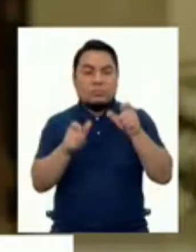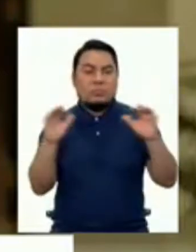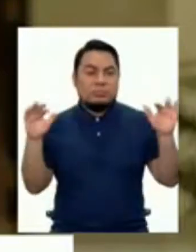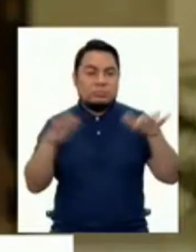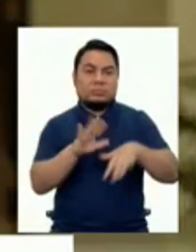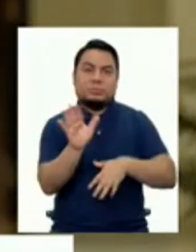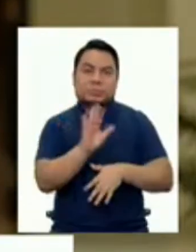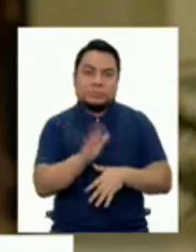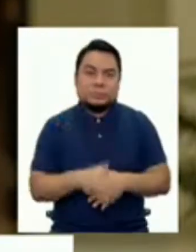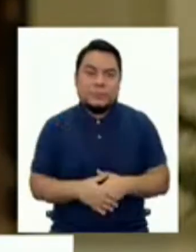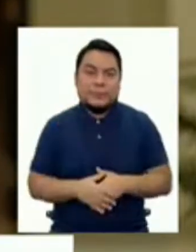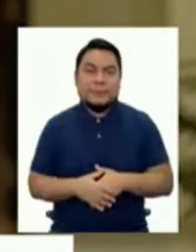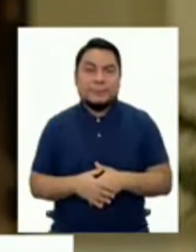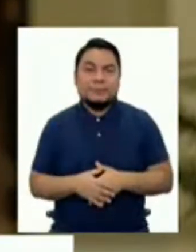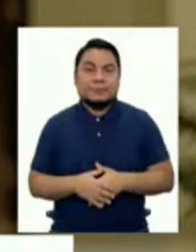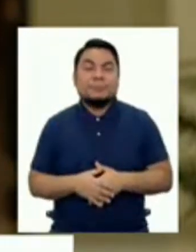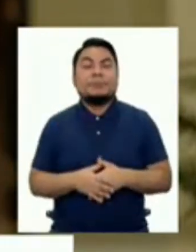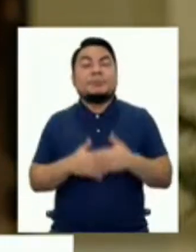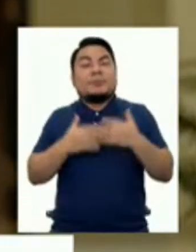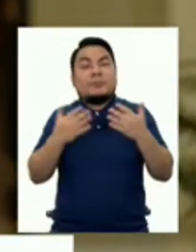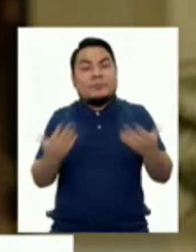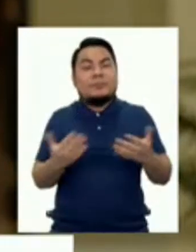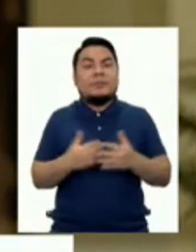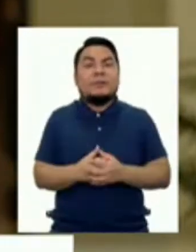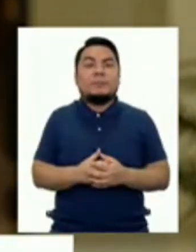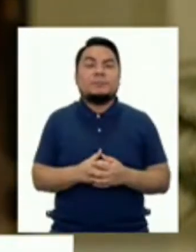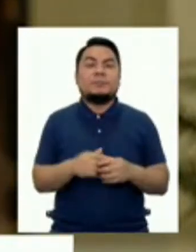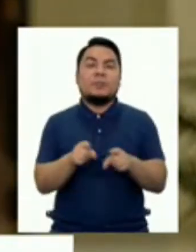gente. De igual forma,